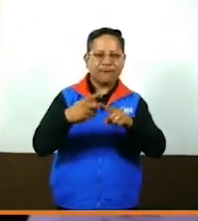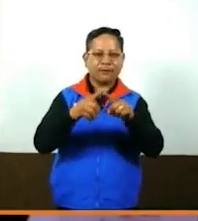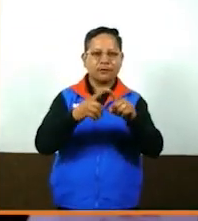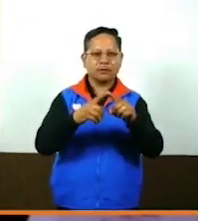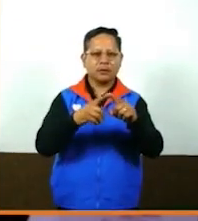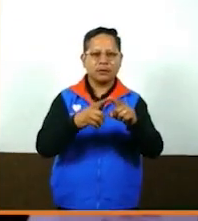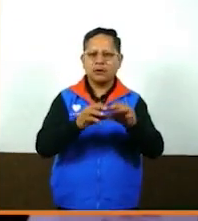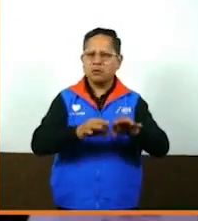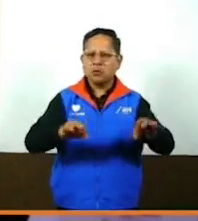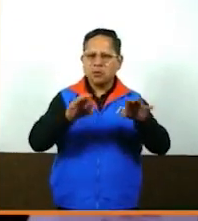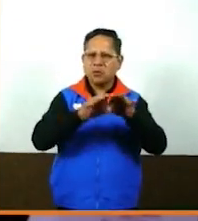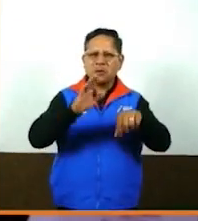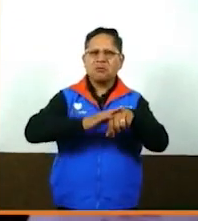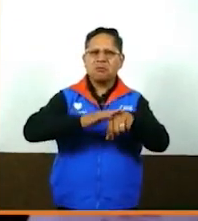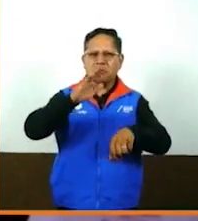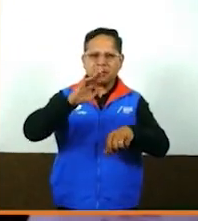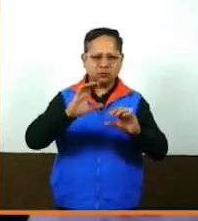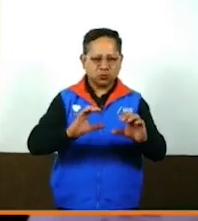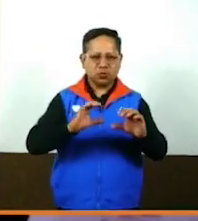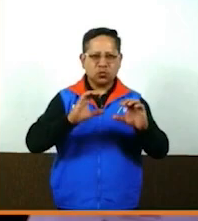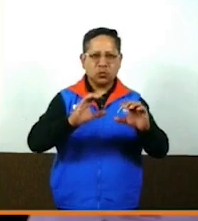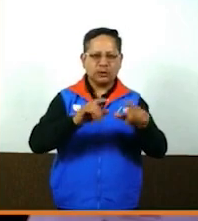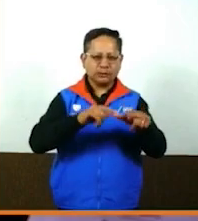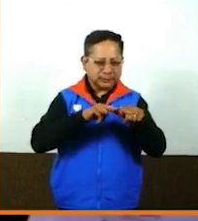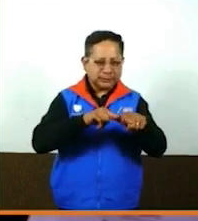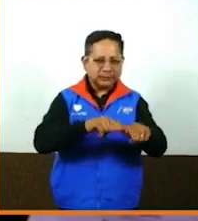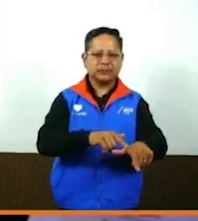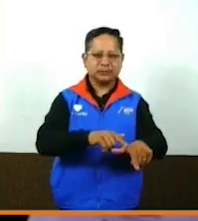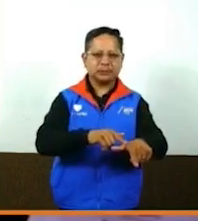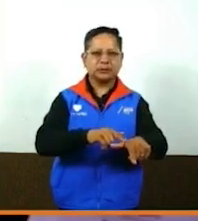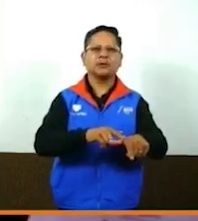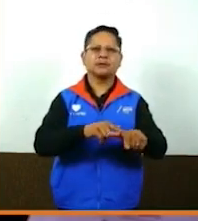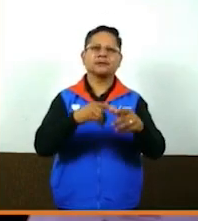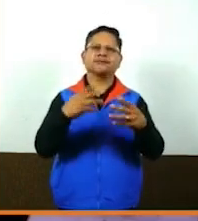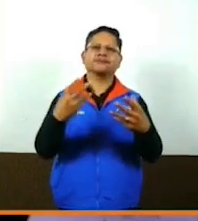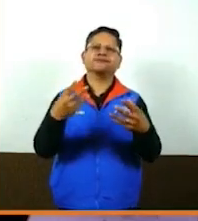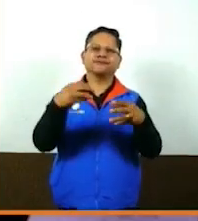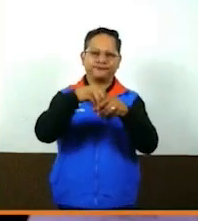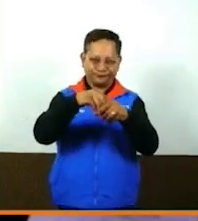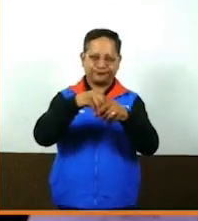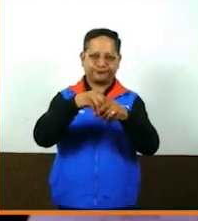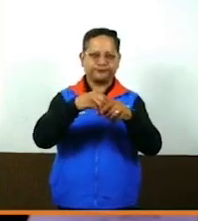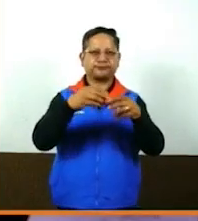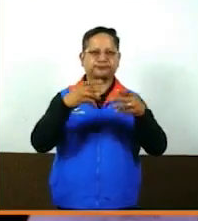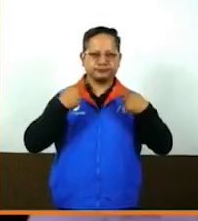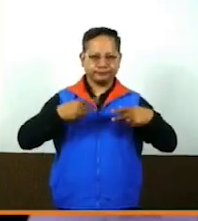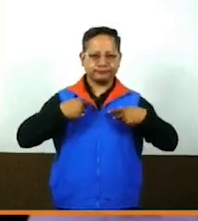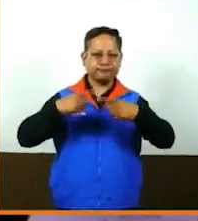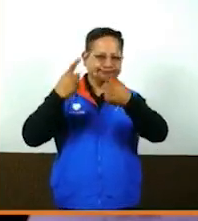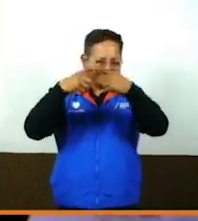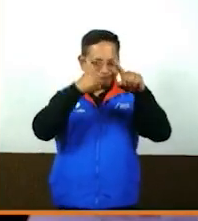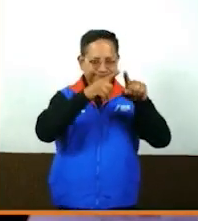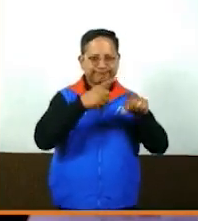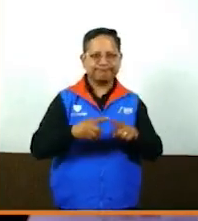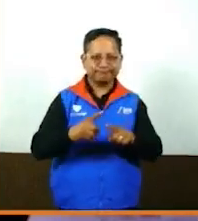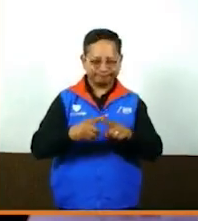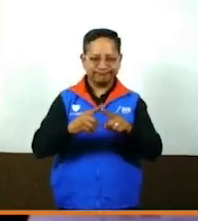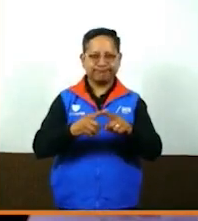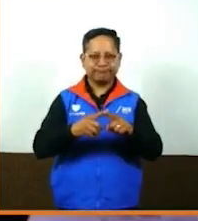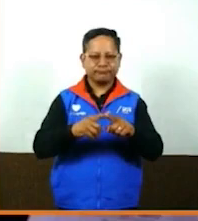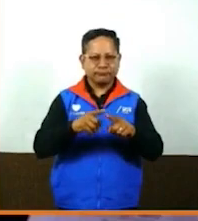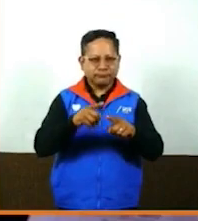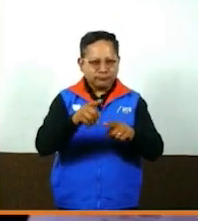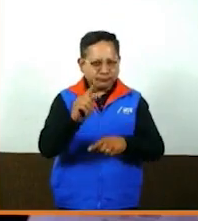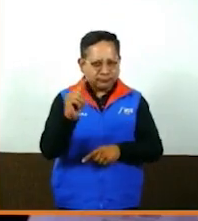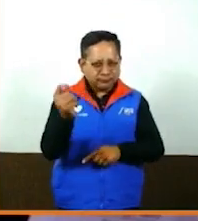de los pilares fundamentales de la sustentabilidad hoy en día? La inclusión y la diversidad. No podemos ver la